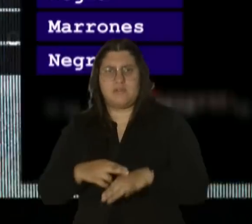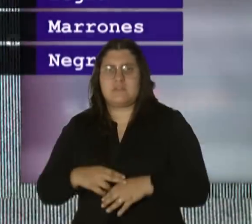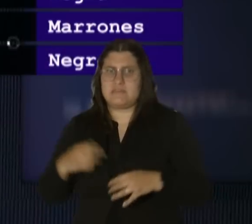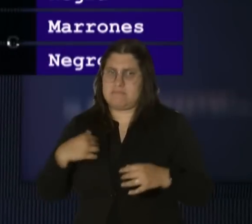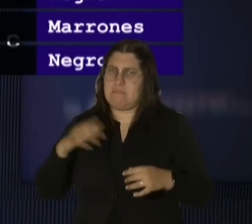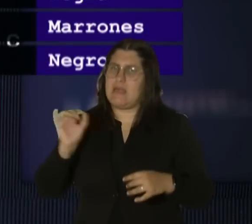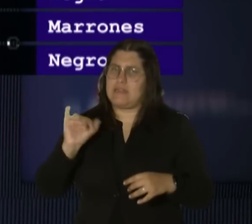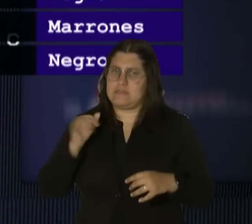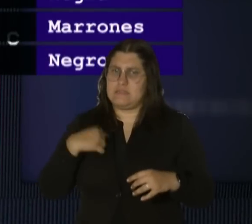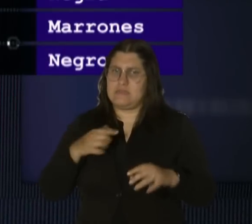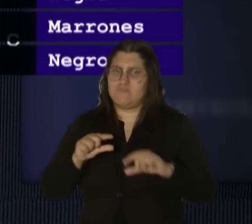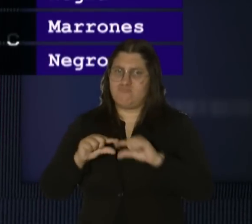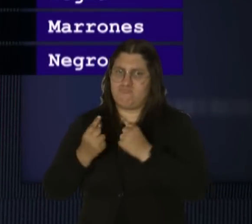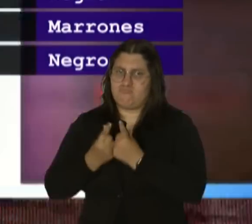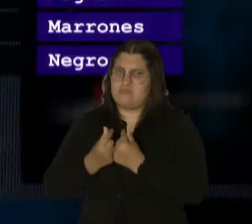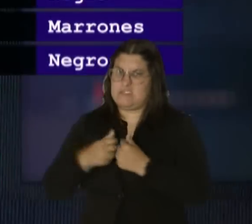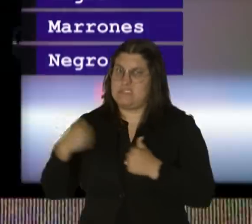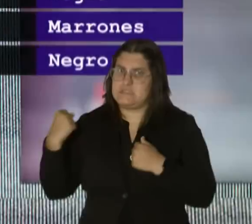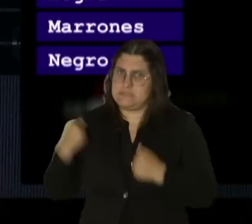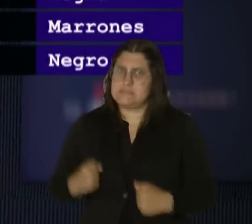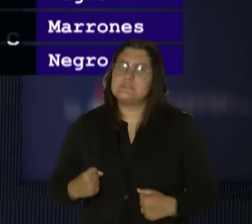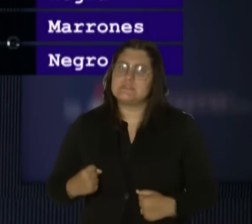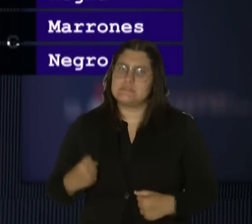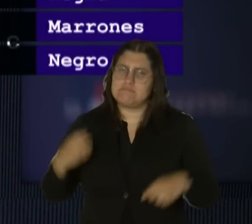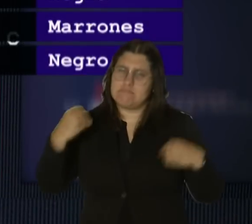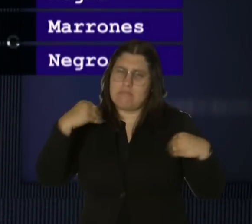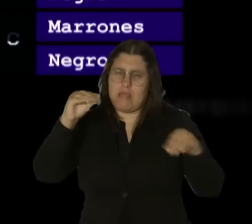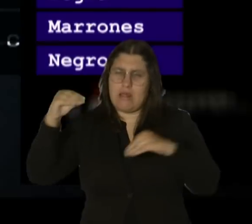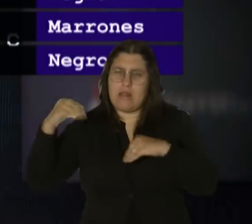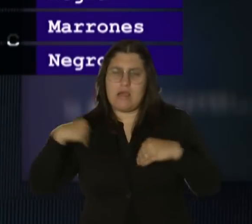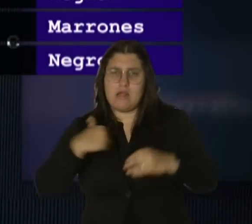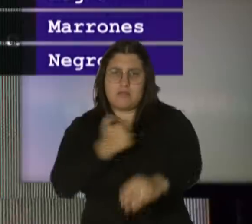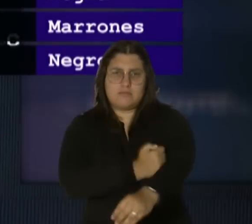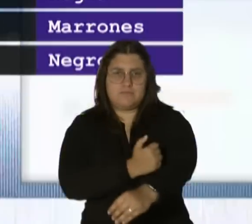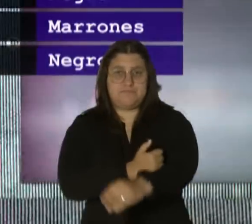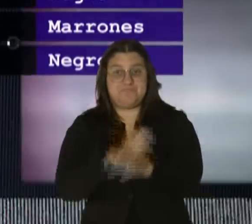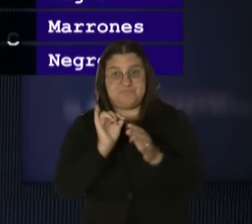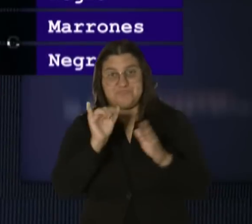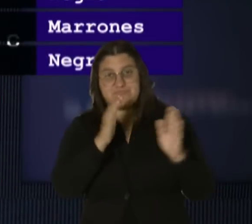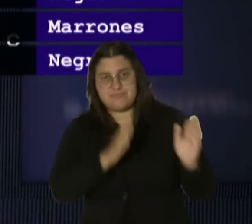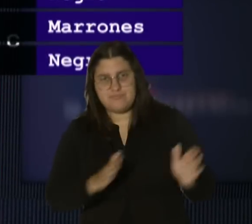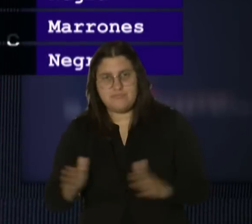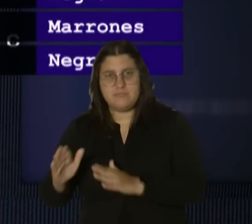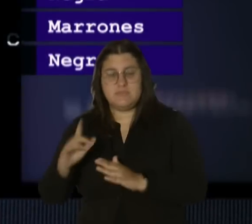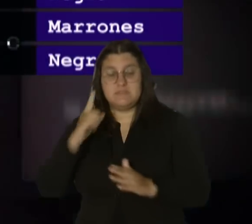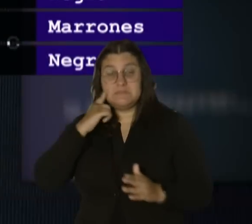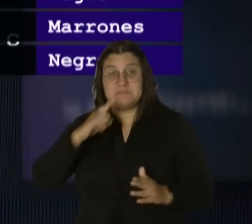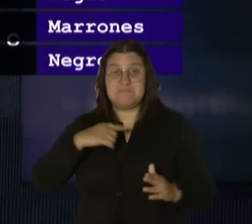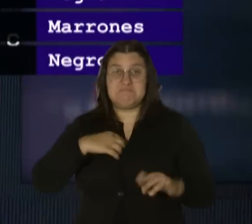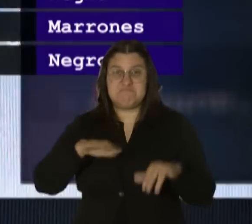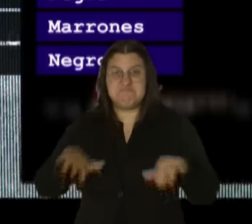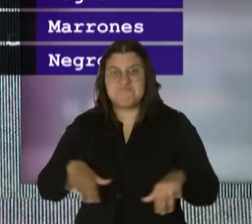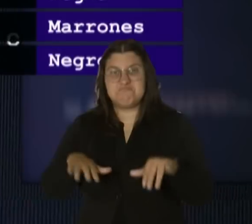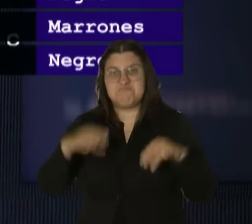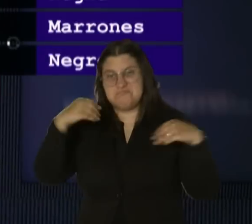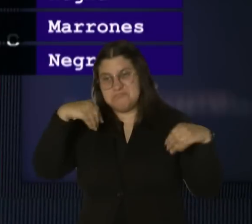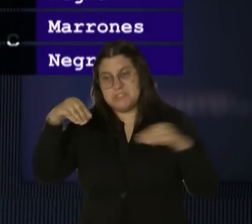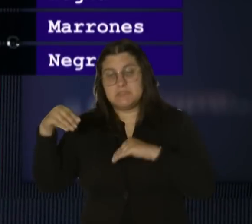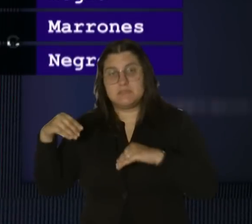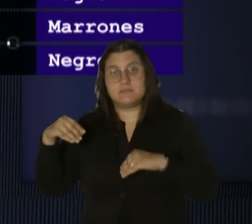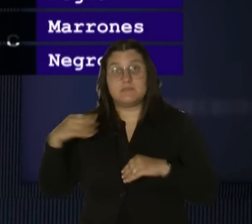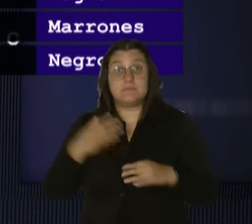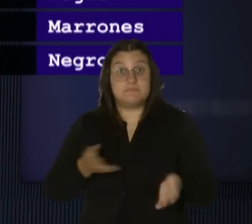ganga bastante fuerte y que está bien organizada en cuanto a crímenes violentos en la isla. Este